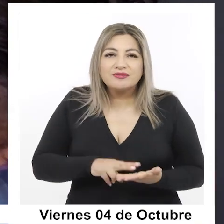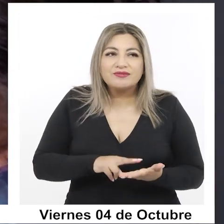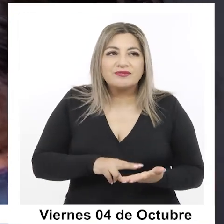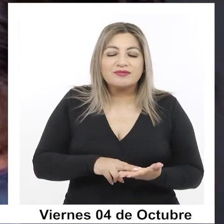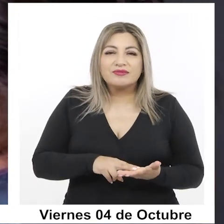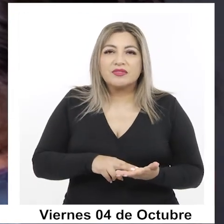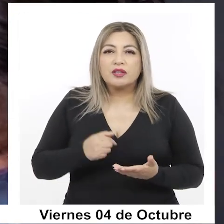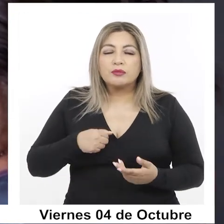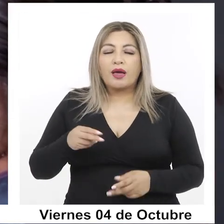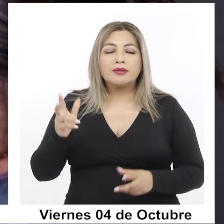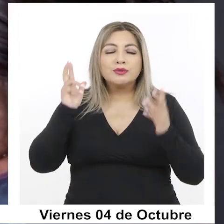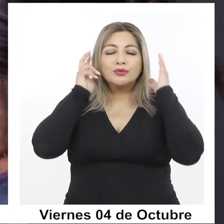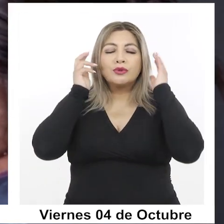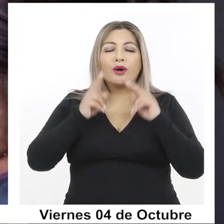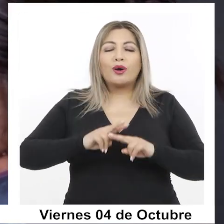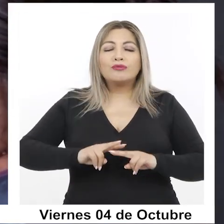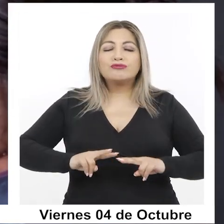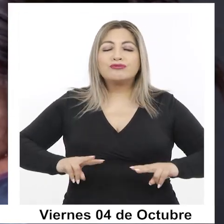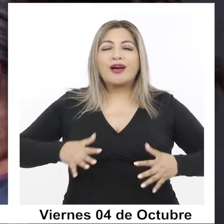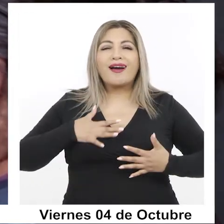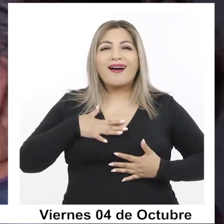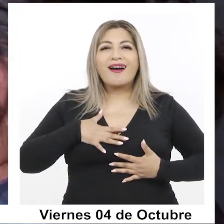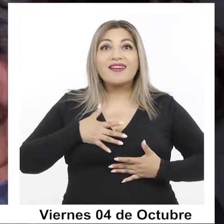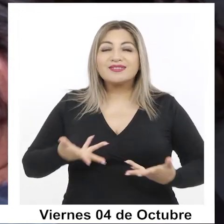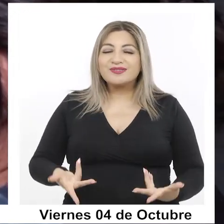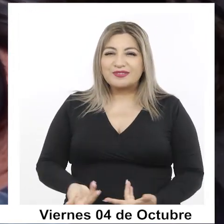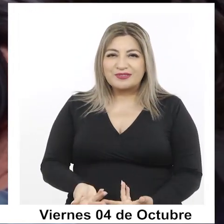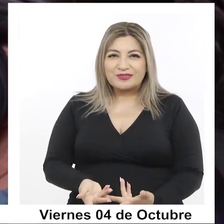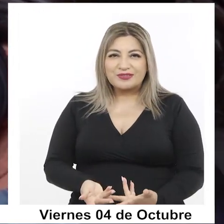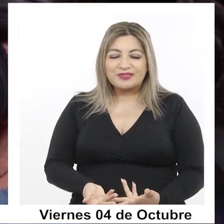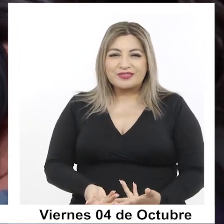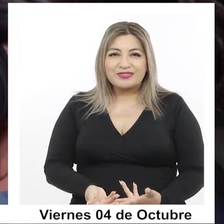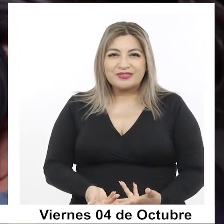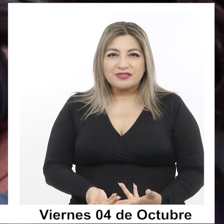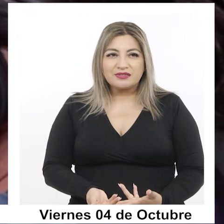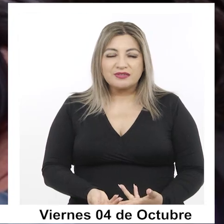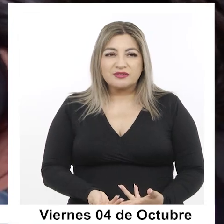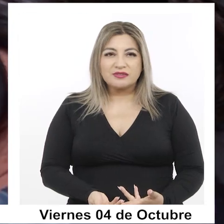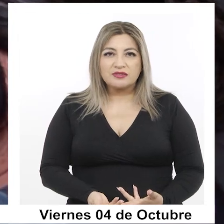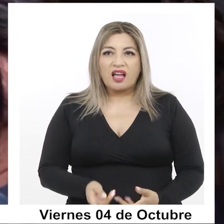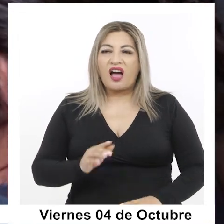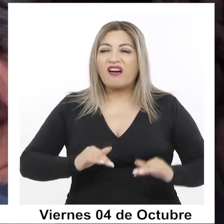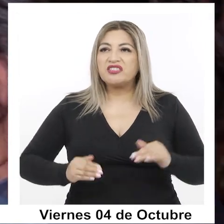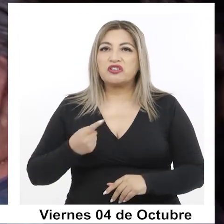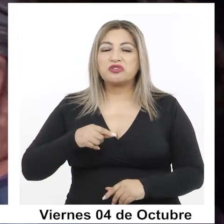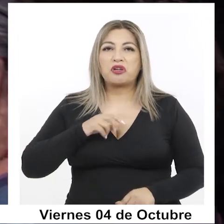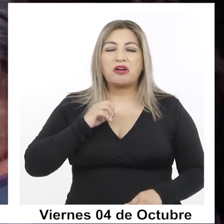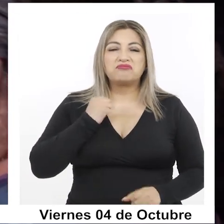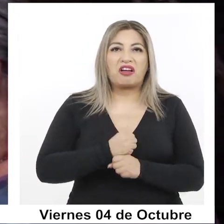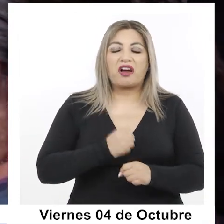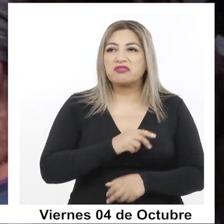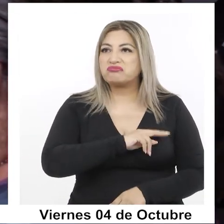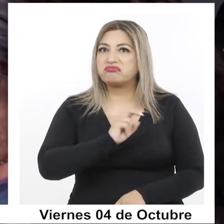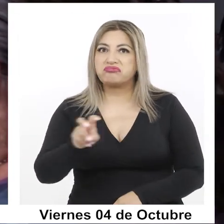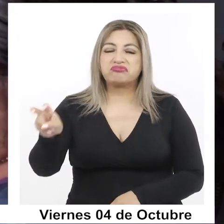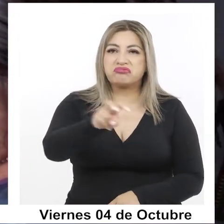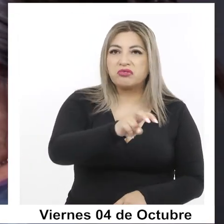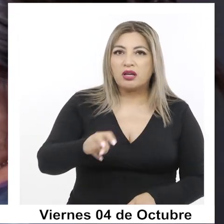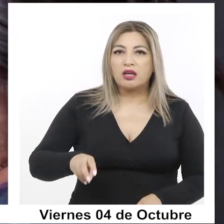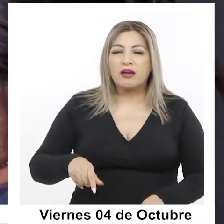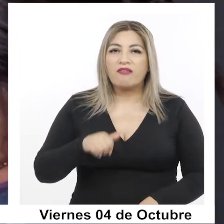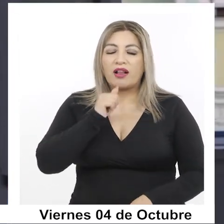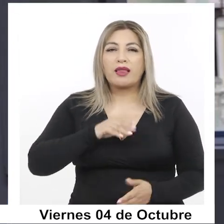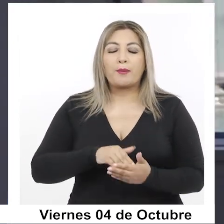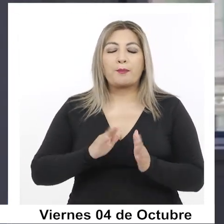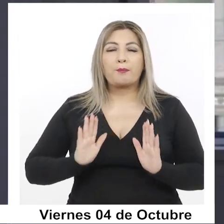que relaja nuestro espíritu porque ya que uno no se detiene a ver estos pequeños detalles que son